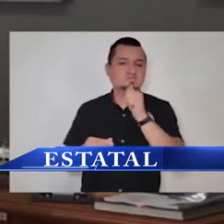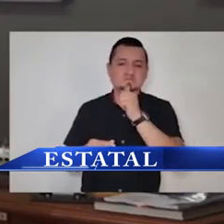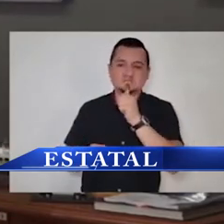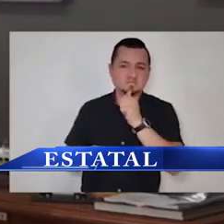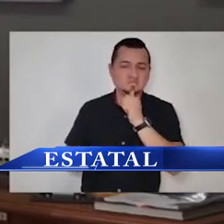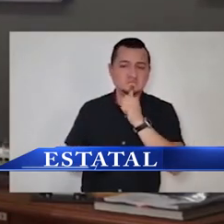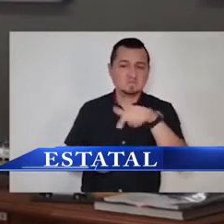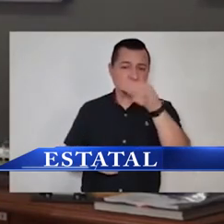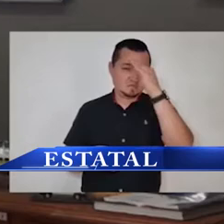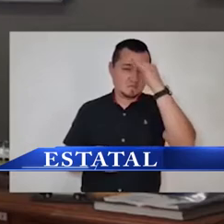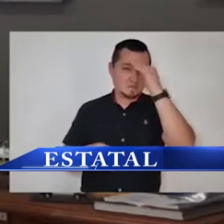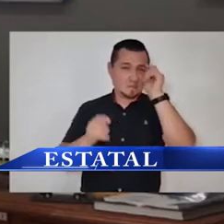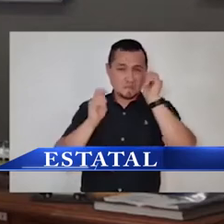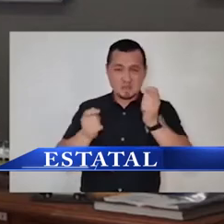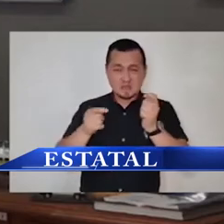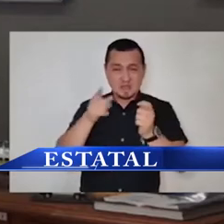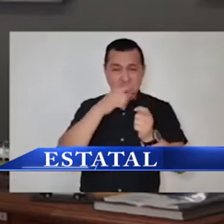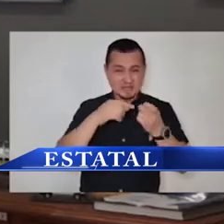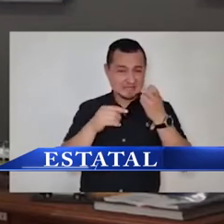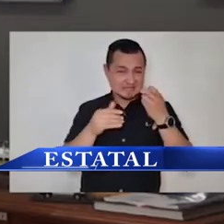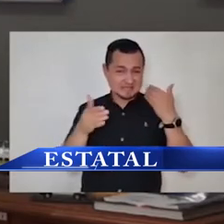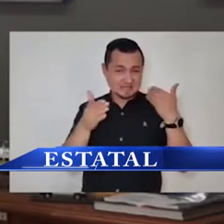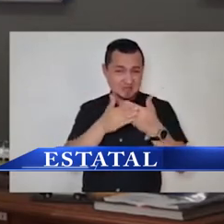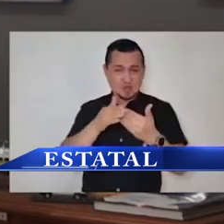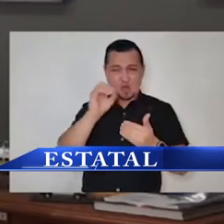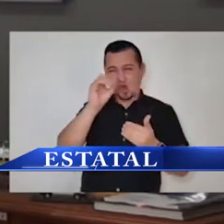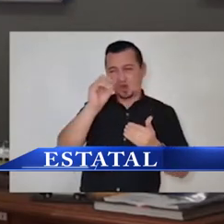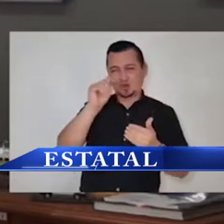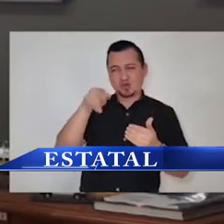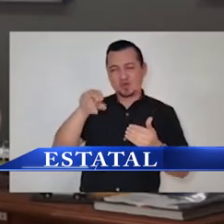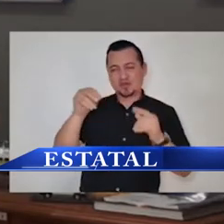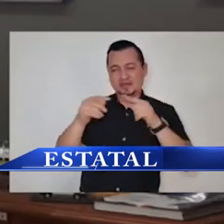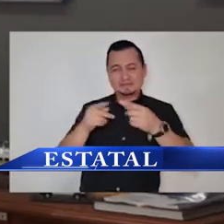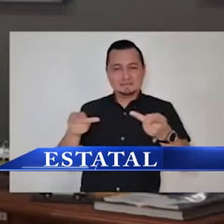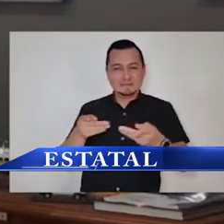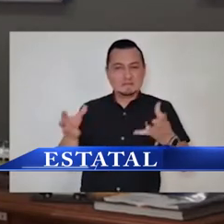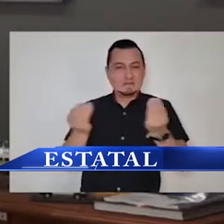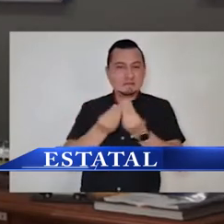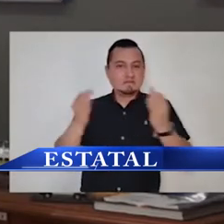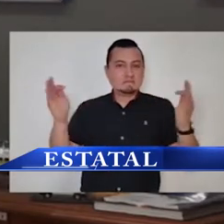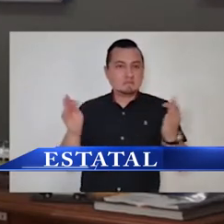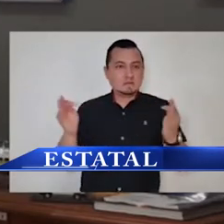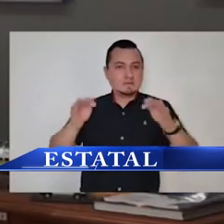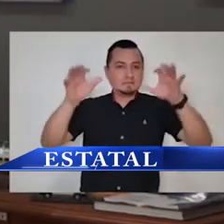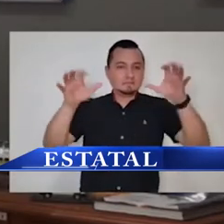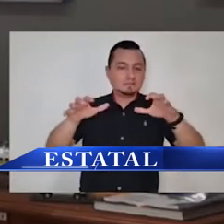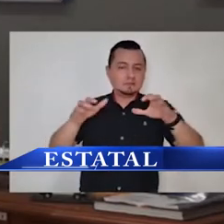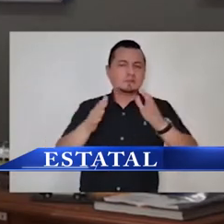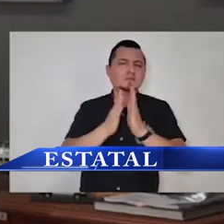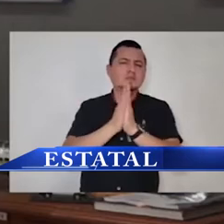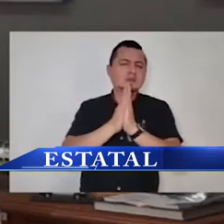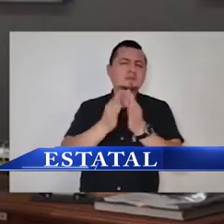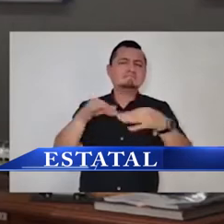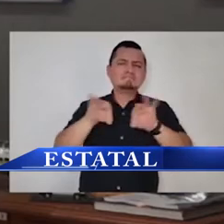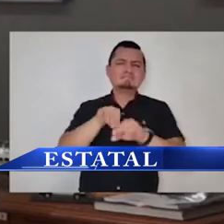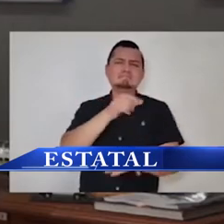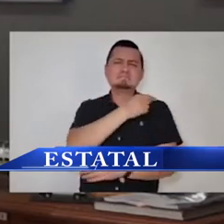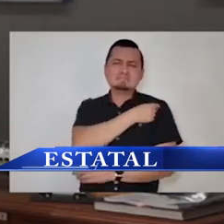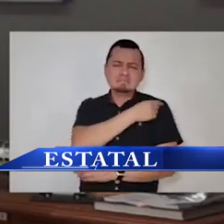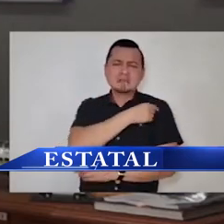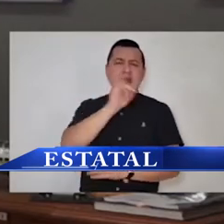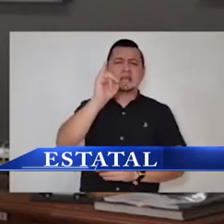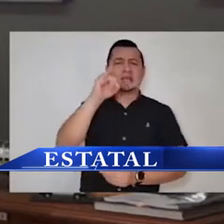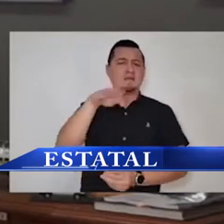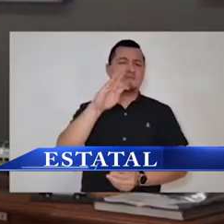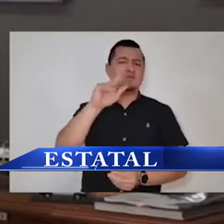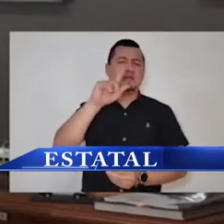casos. Por lo tanto, en esta época de otoño es importantísimo enfatizar la vacunación de influenza en los